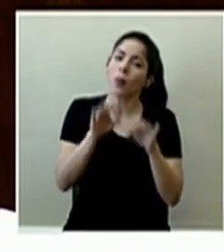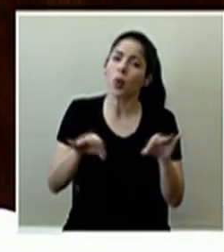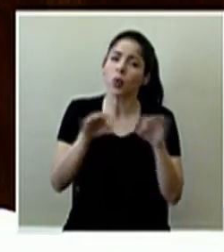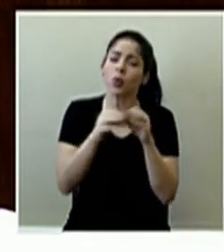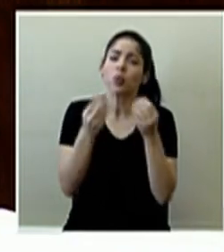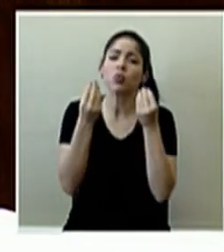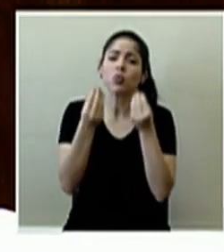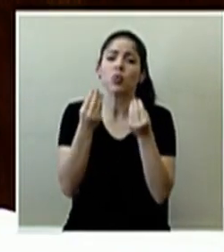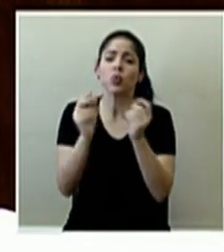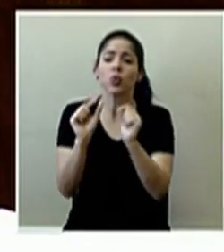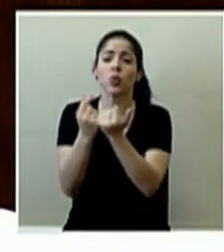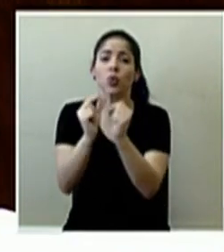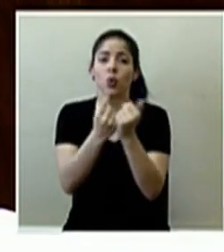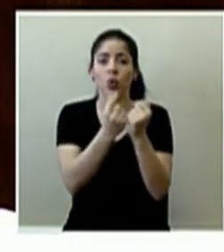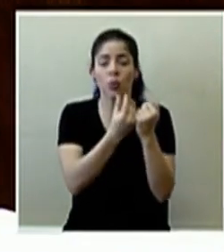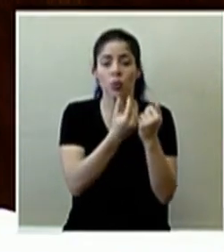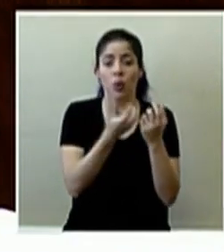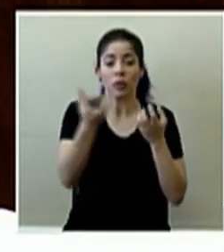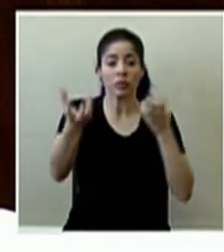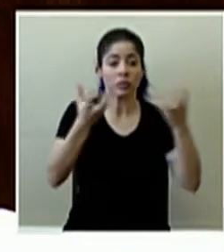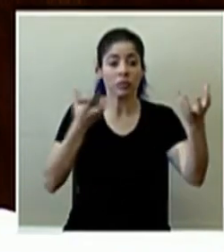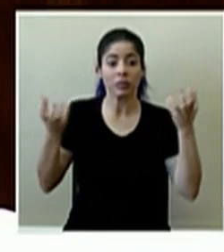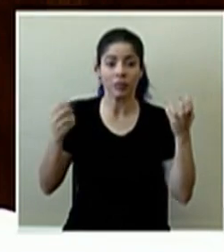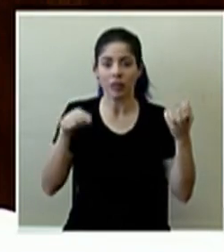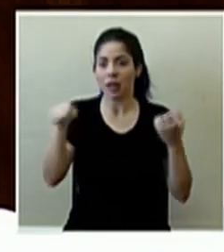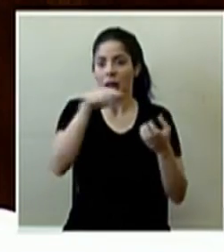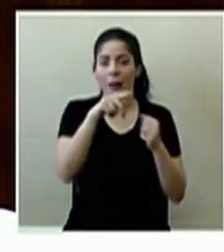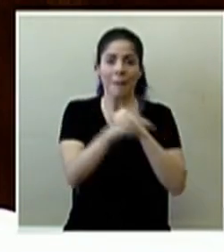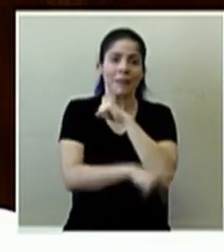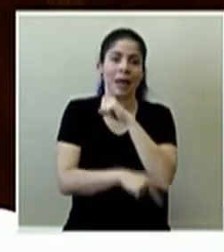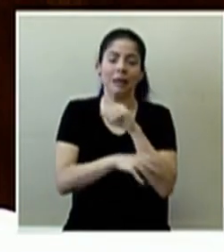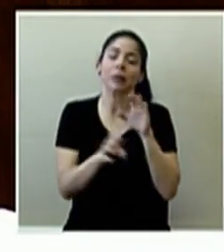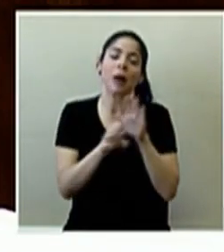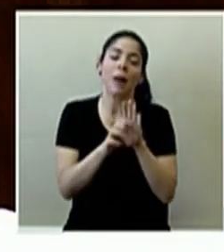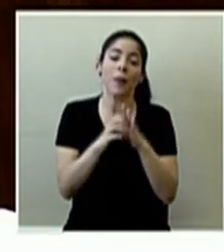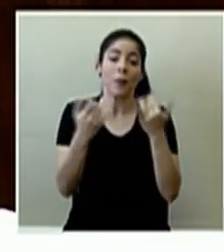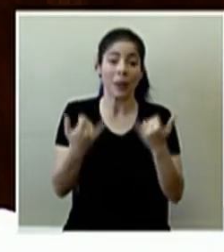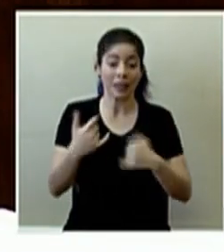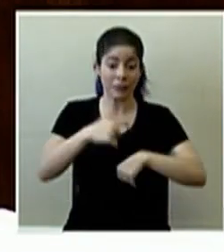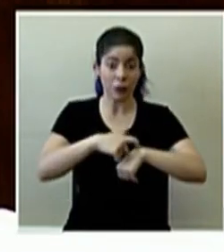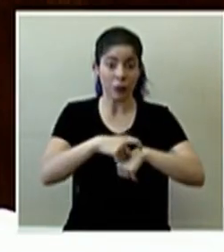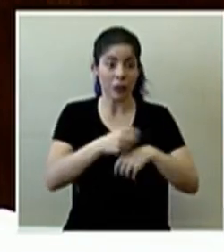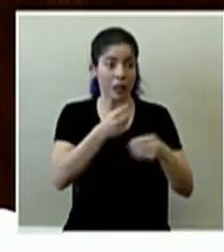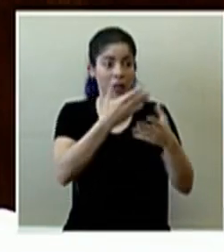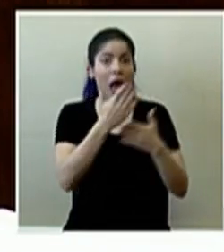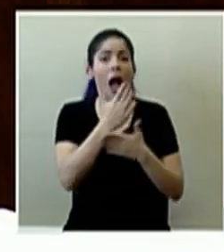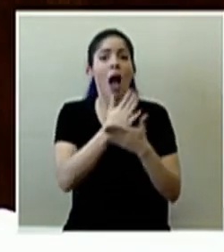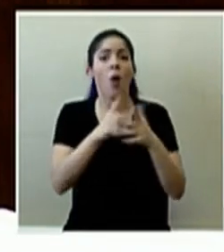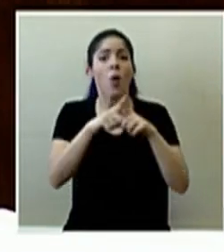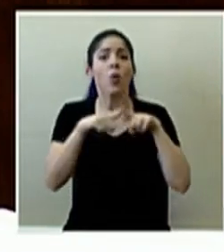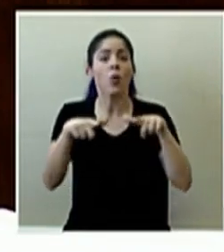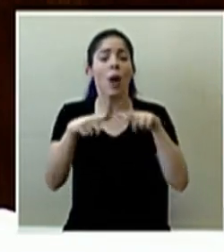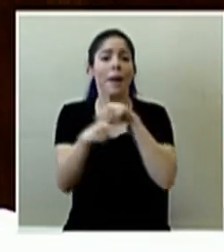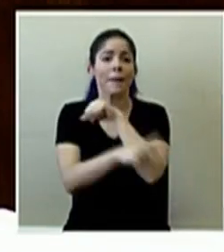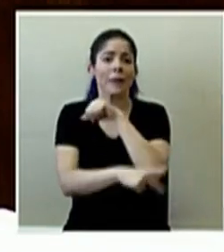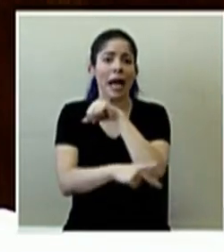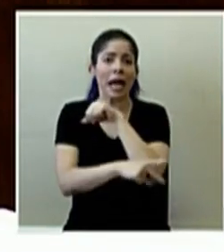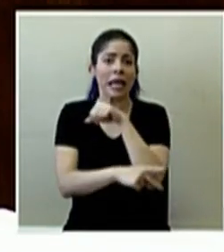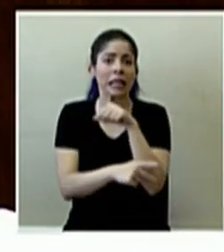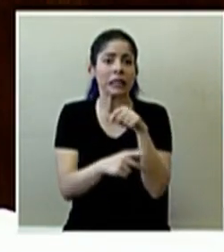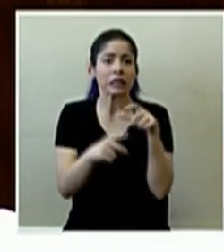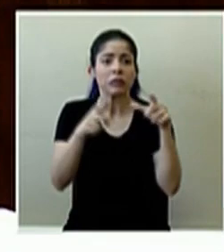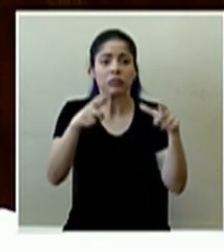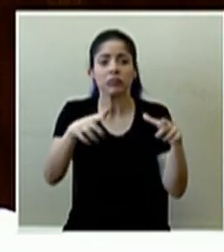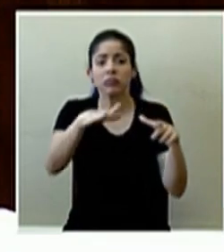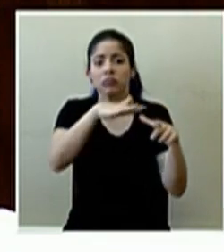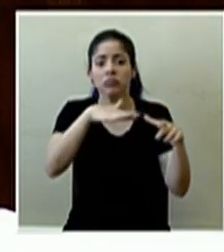múltiples grupos no relacionados entre sí en varias zonas del país. Es decir, en este momento, bueno, me lo acaban de decir, hay zonas del país que